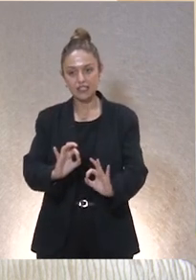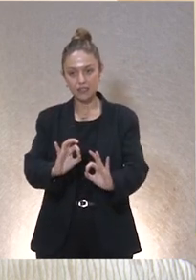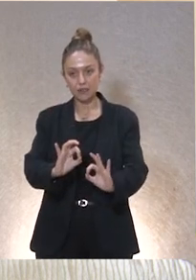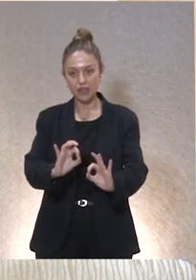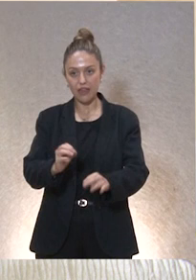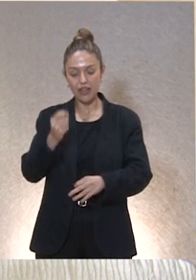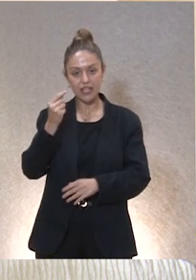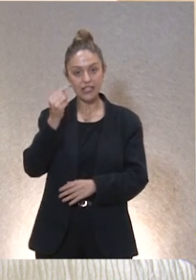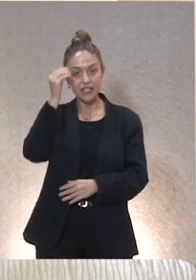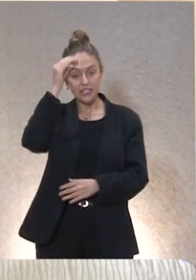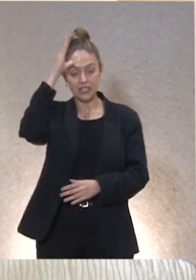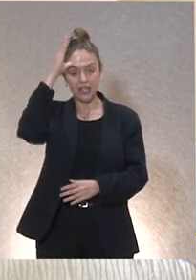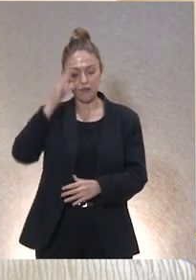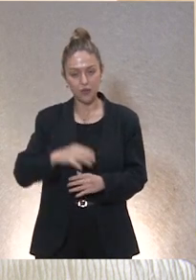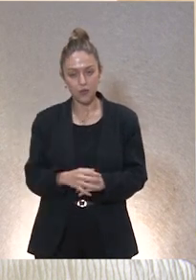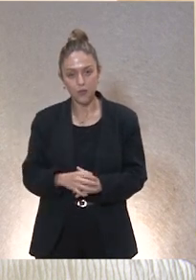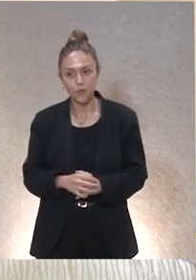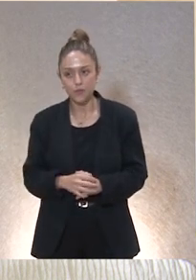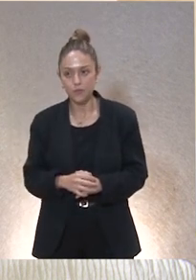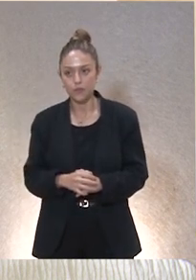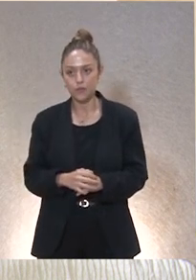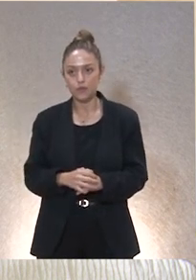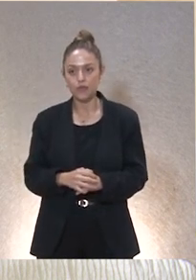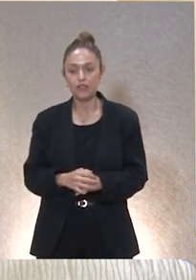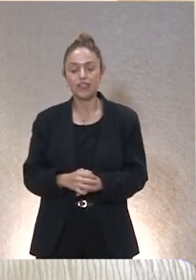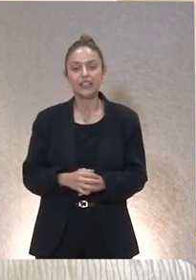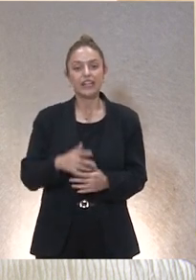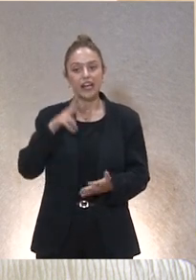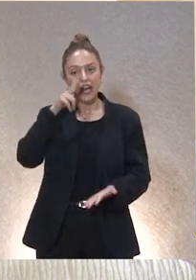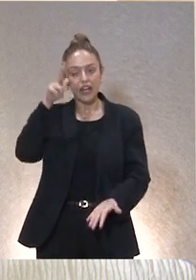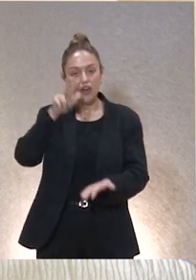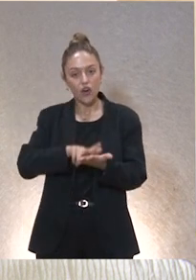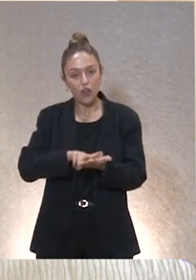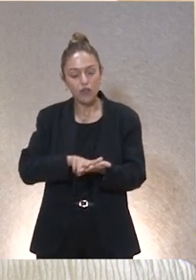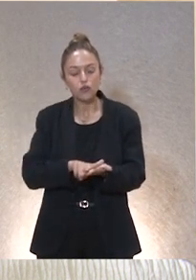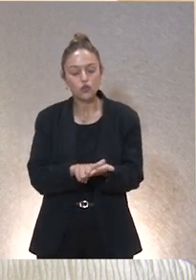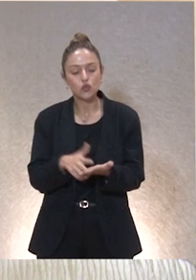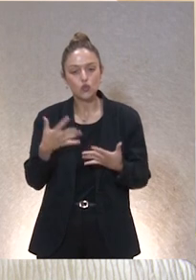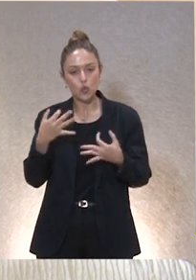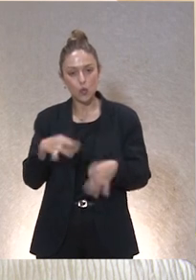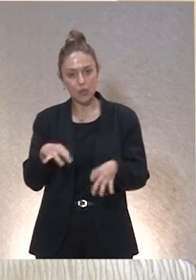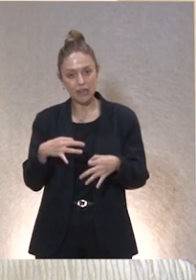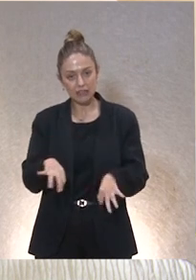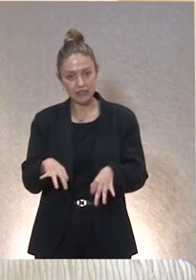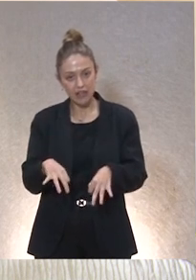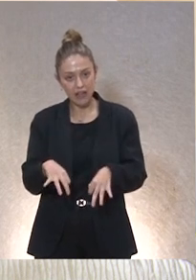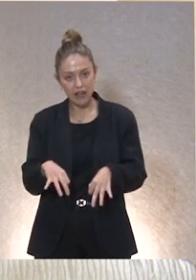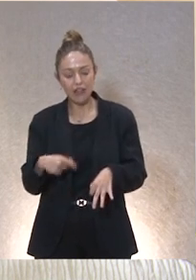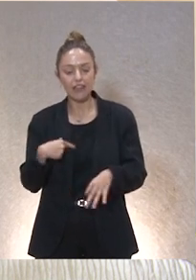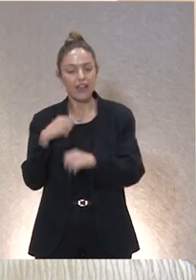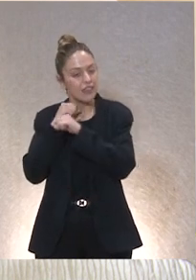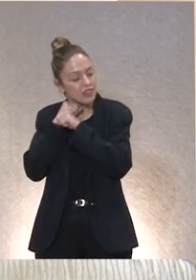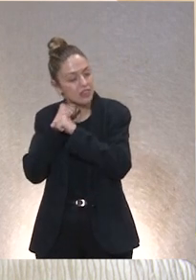sabio o el maestro Xavier reconocemos con humildad nuestra condición de